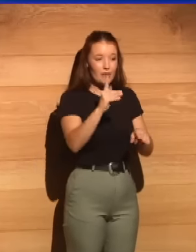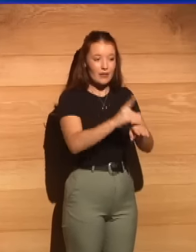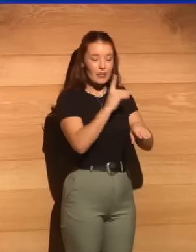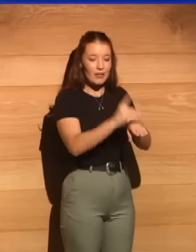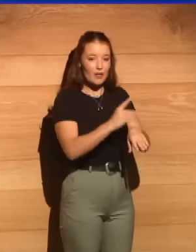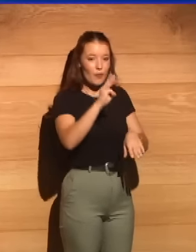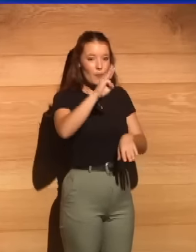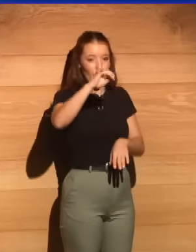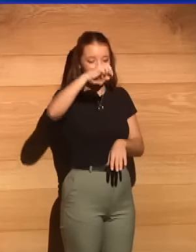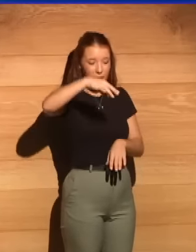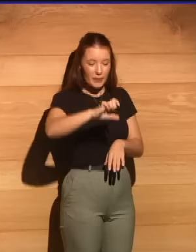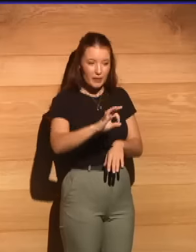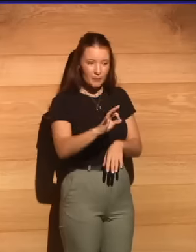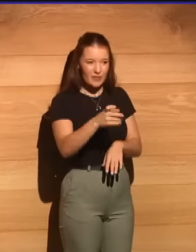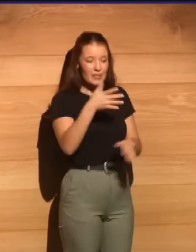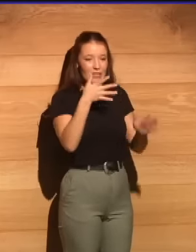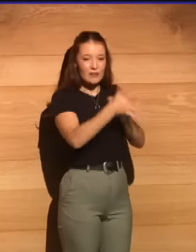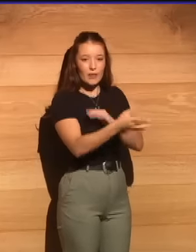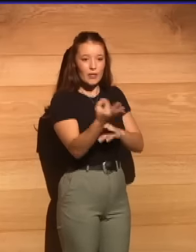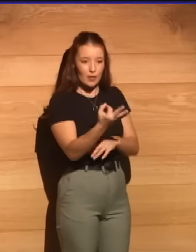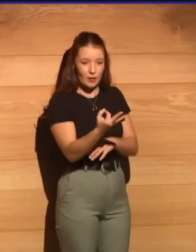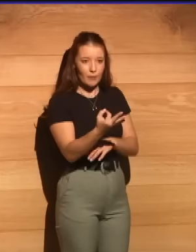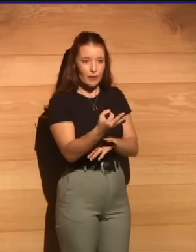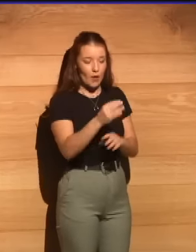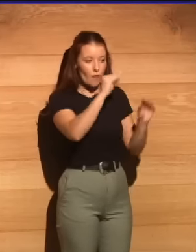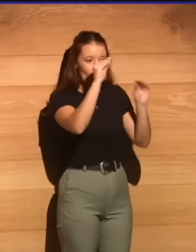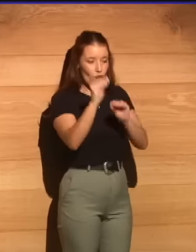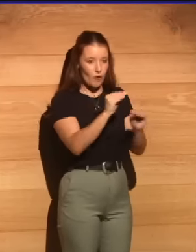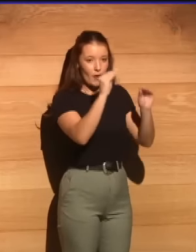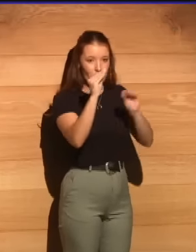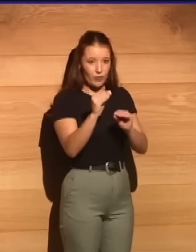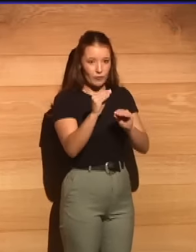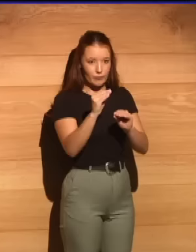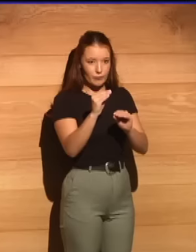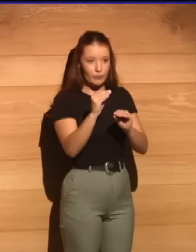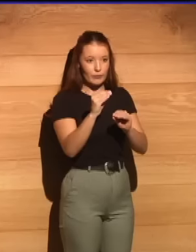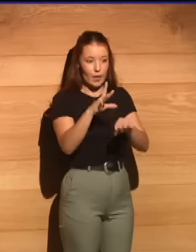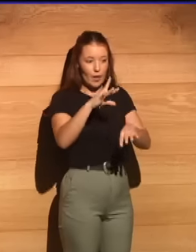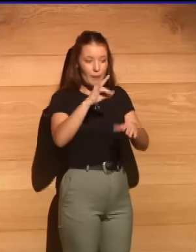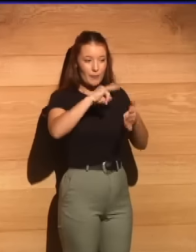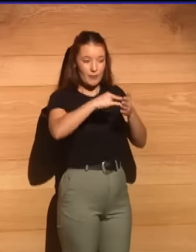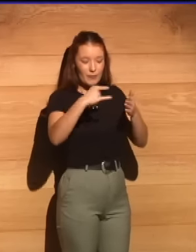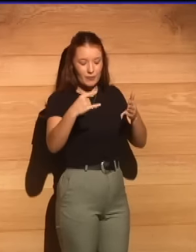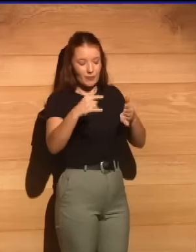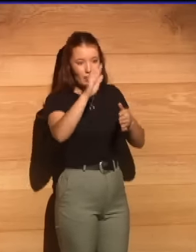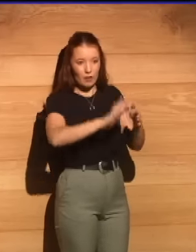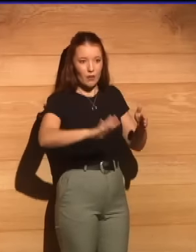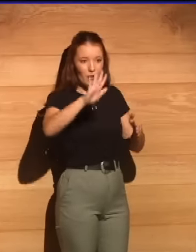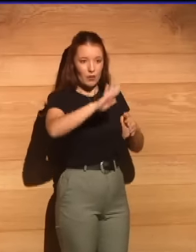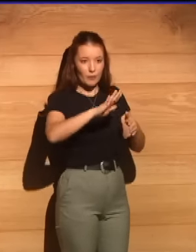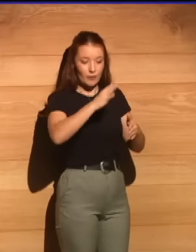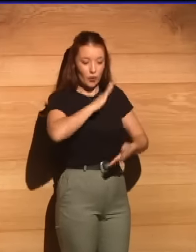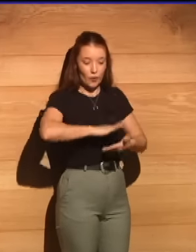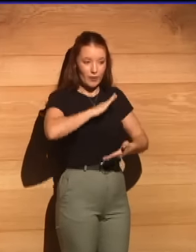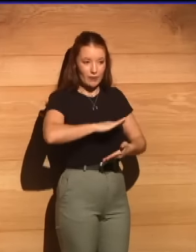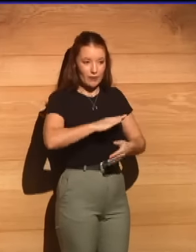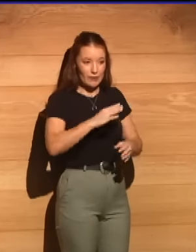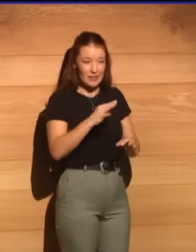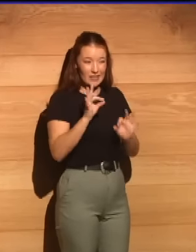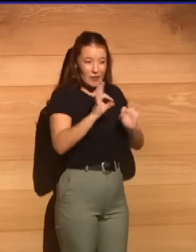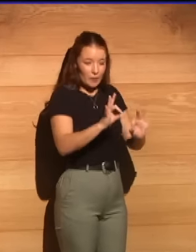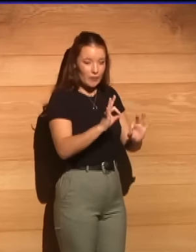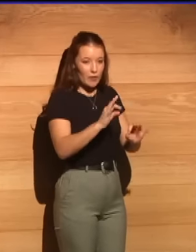para mí consiste, sobre todo, en formación. Dentro del Plan Nacional de Competencias Digitales hay un específico para pymes, porque